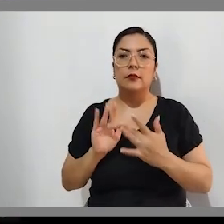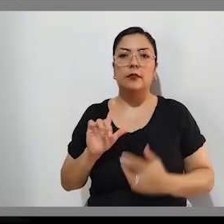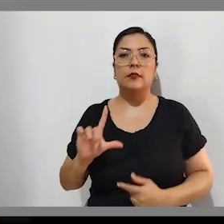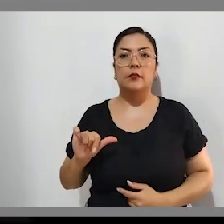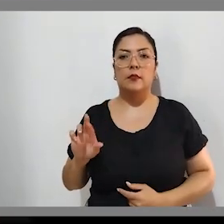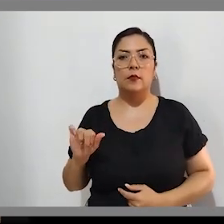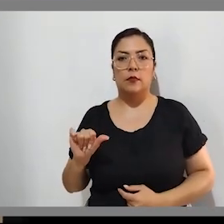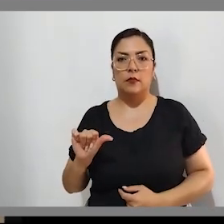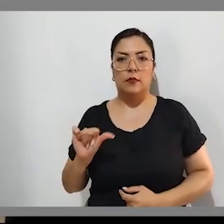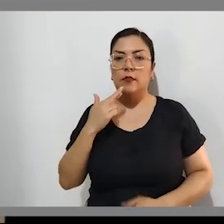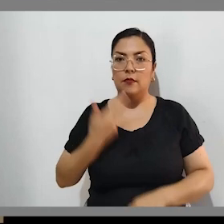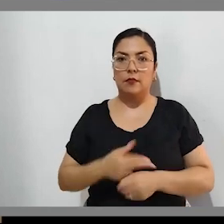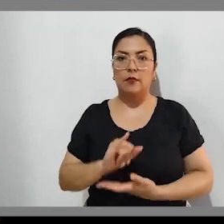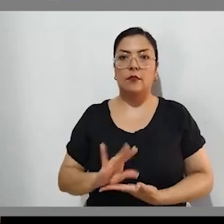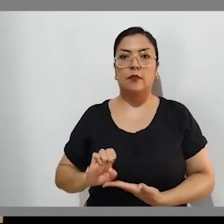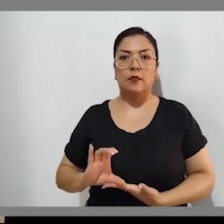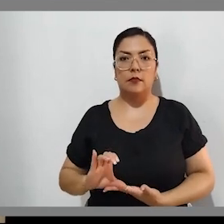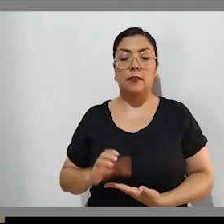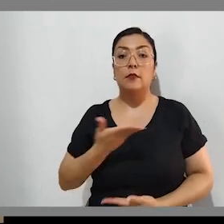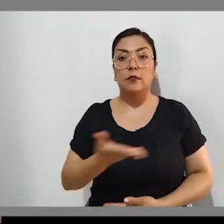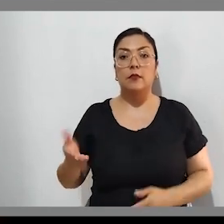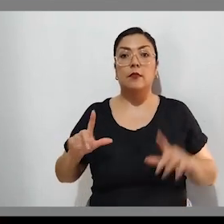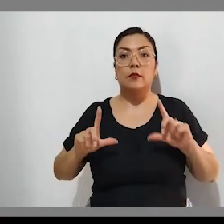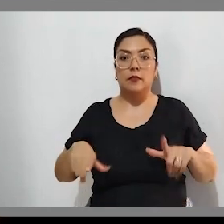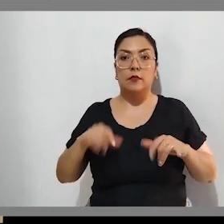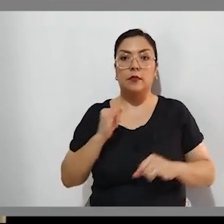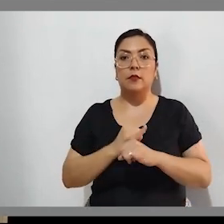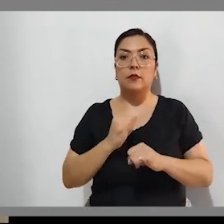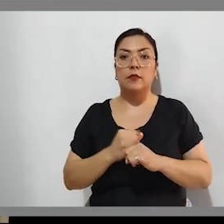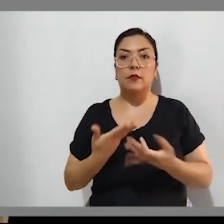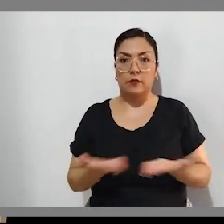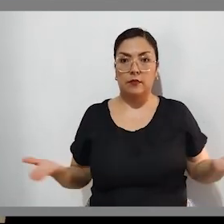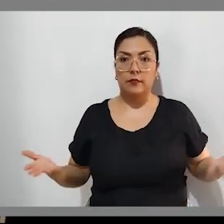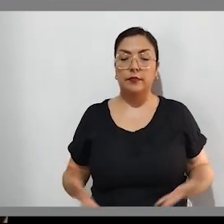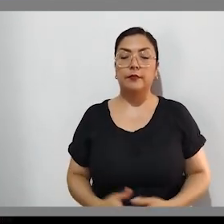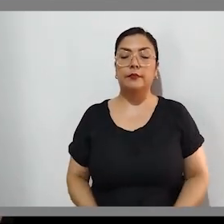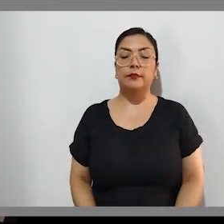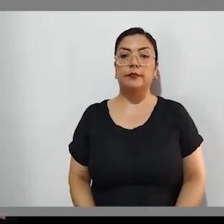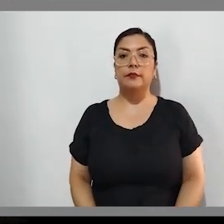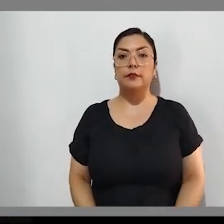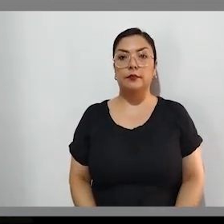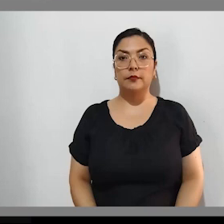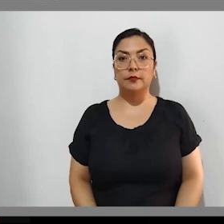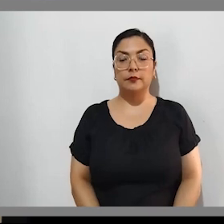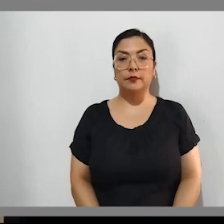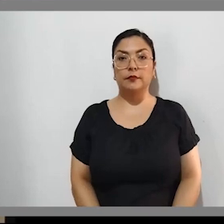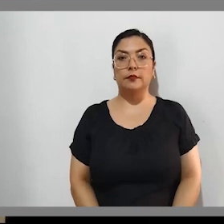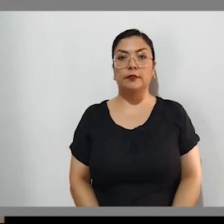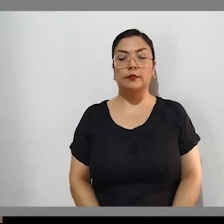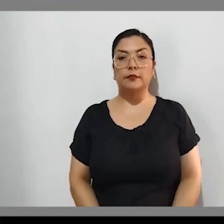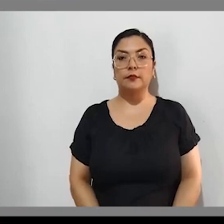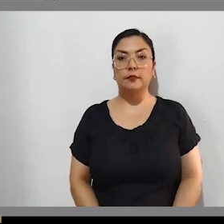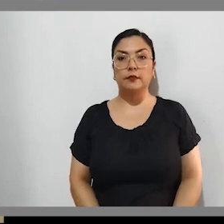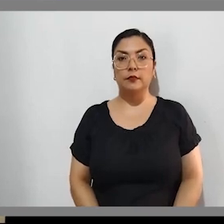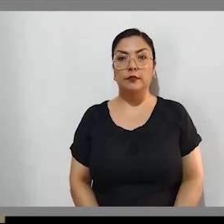Urna, esta producción del Instituto Electoral de Coahuila. Nos puede seguir también en redes sociales, en Facebook como